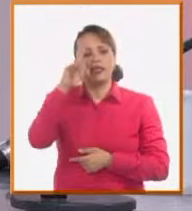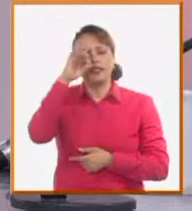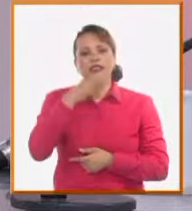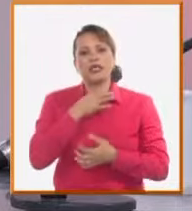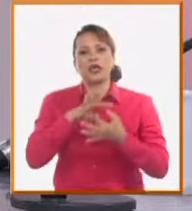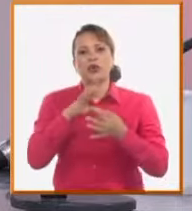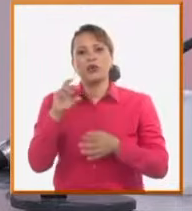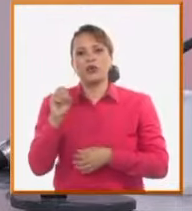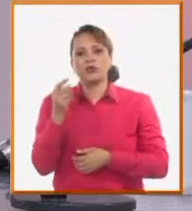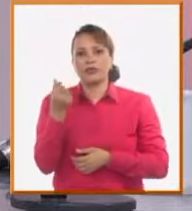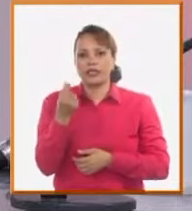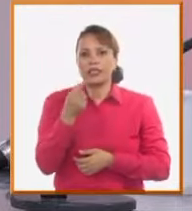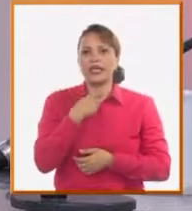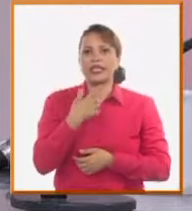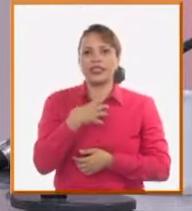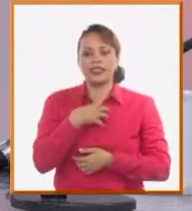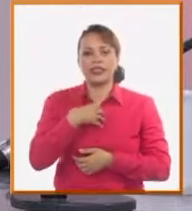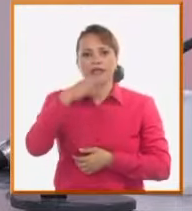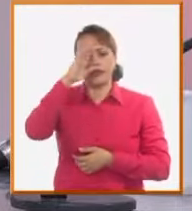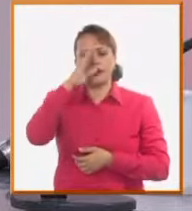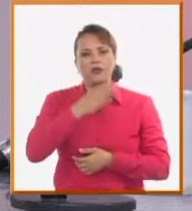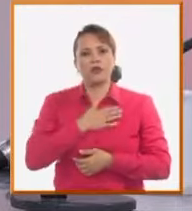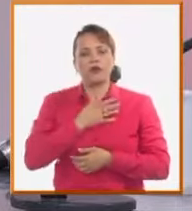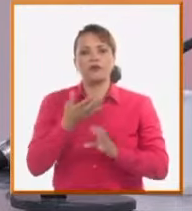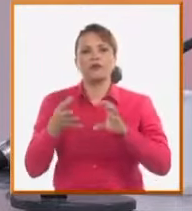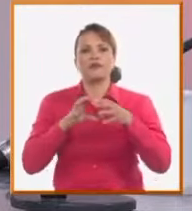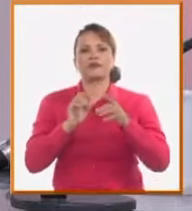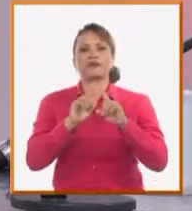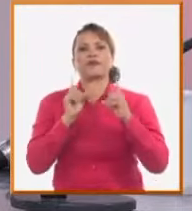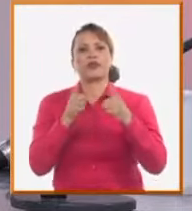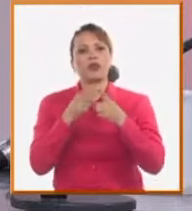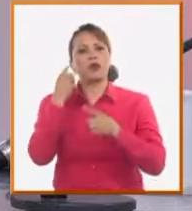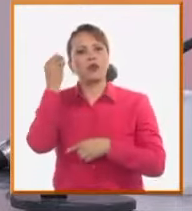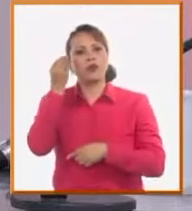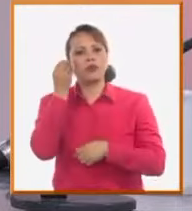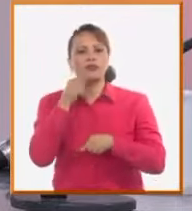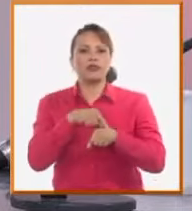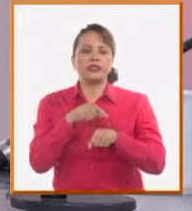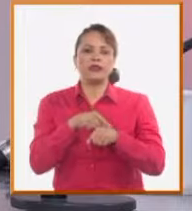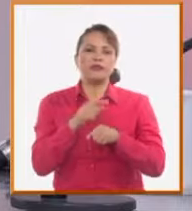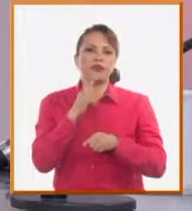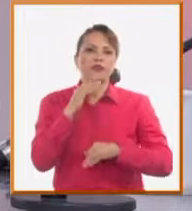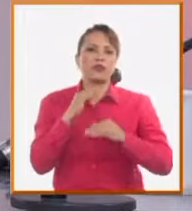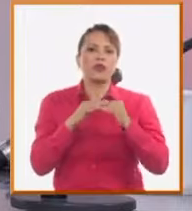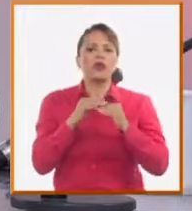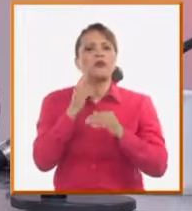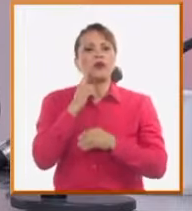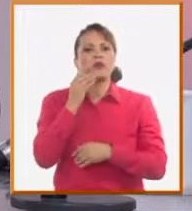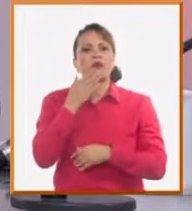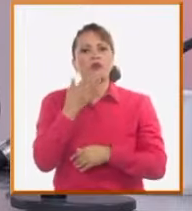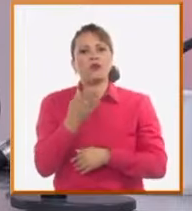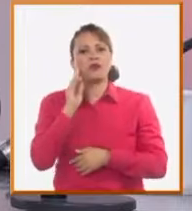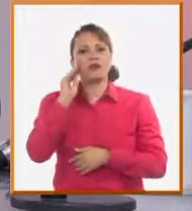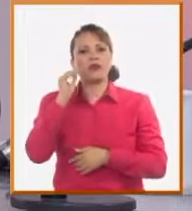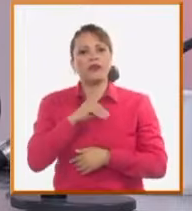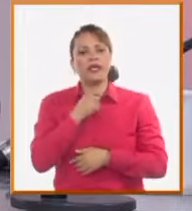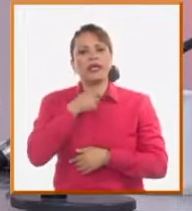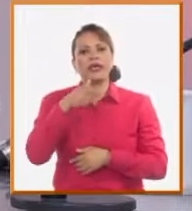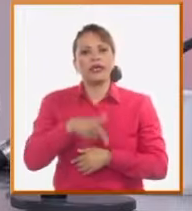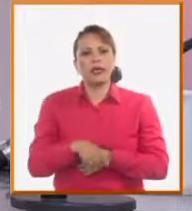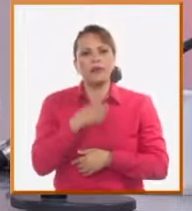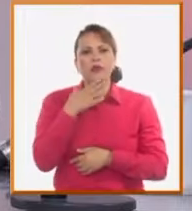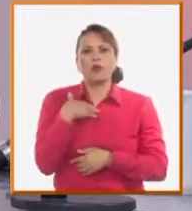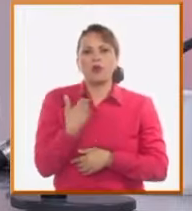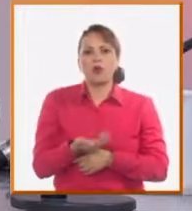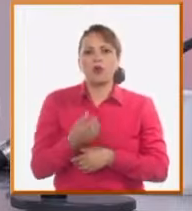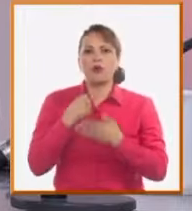que se comentó de manera general, supongo que por razones lógicas de tiempo, sería bueno conocer de algunos ejemplos prácticos de cómo ha ayudado